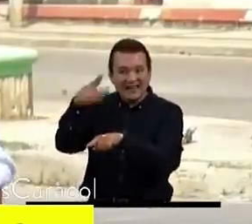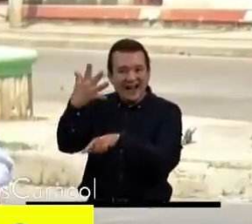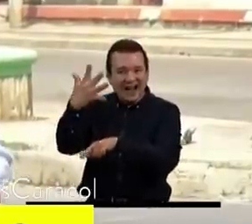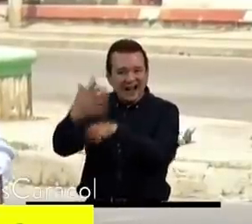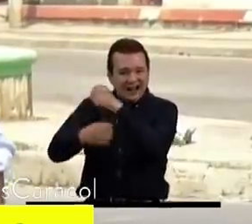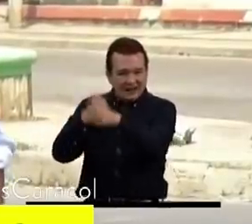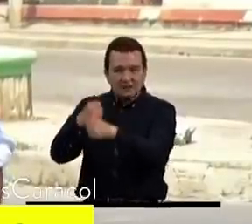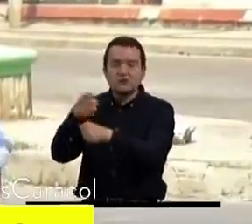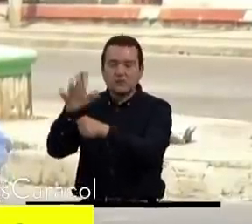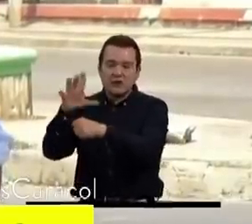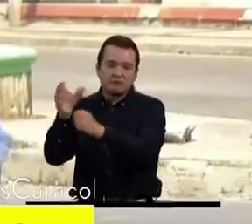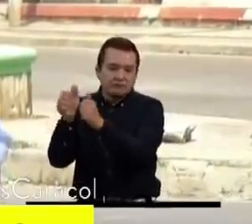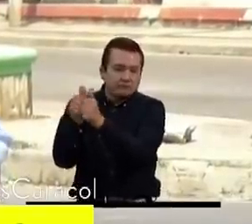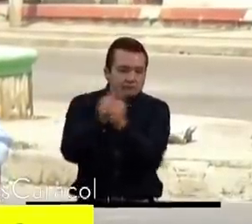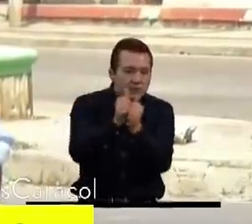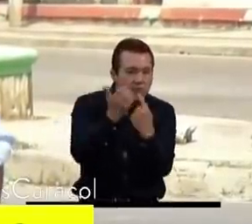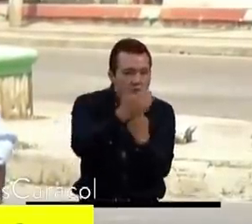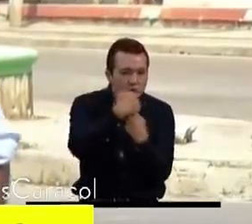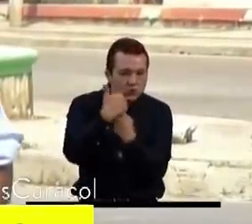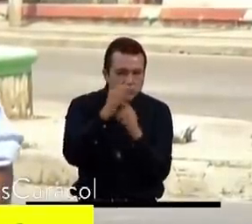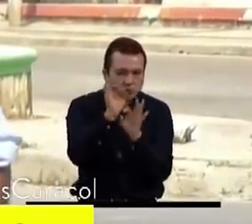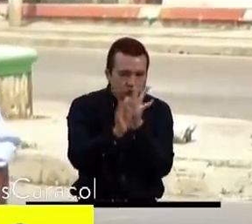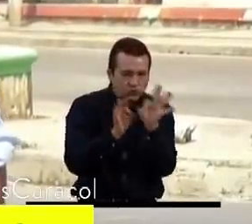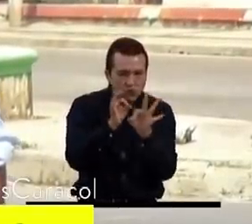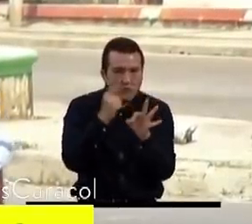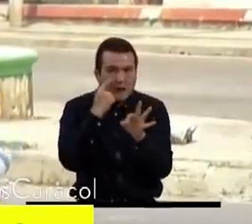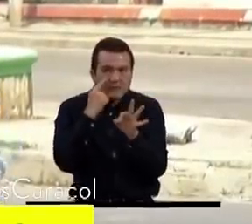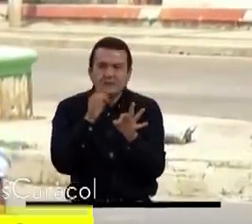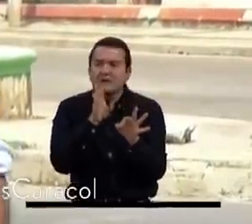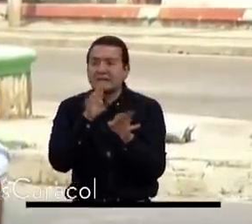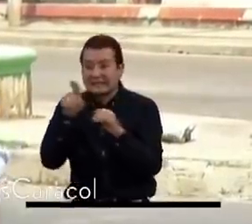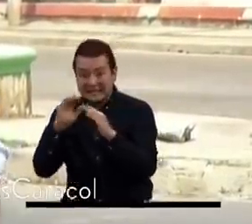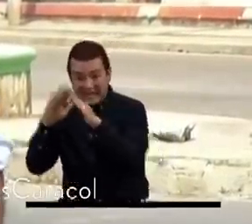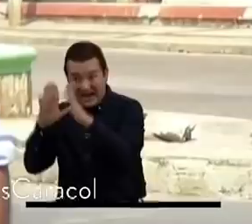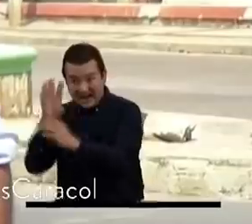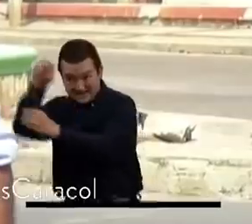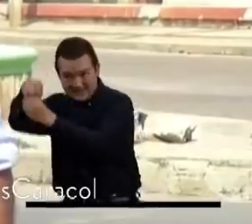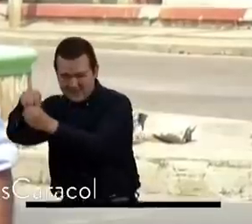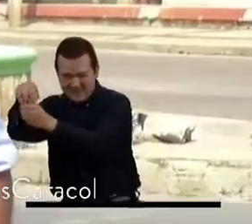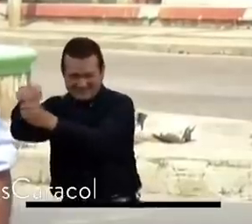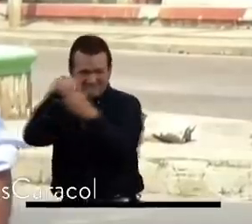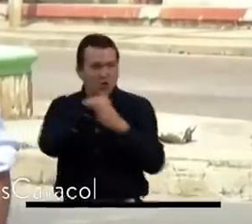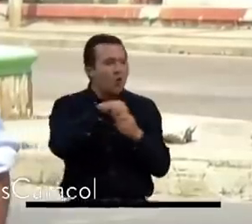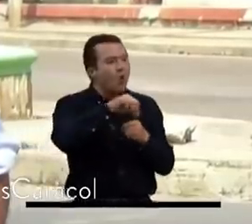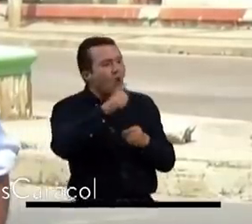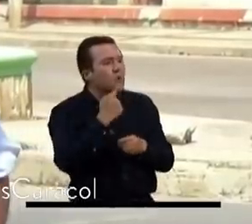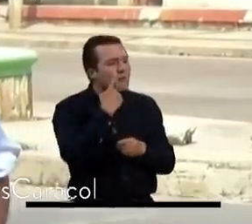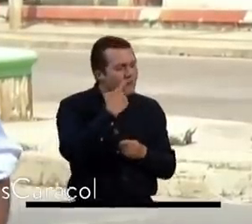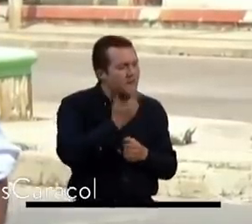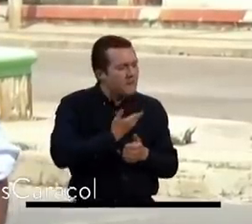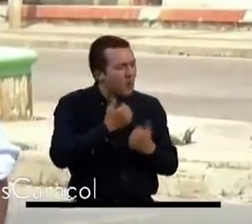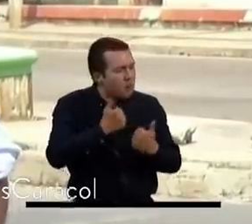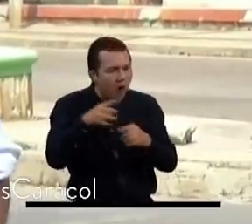y manifiestan que están en búsqueda de un hogar sustituto para ella mientras adelantan las investigaciones.